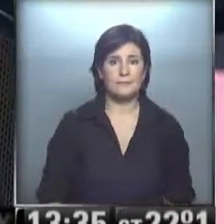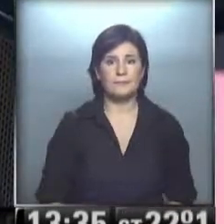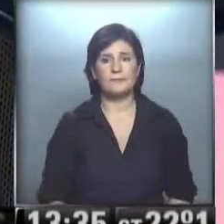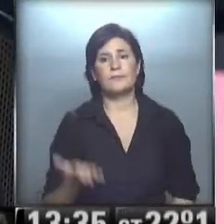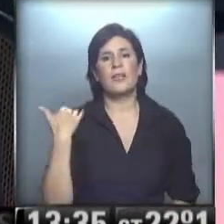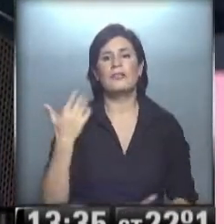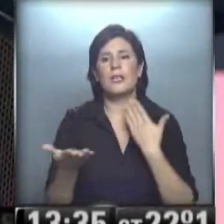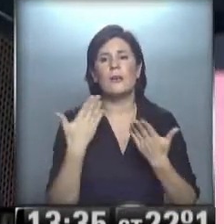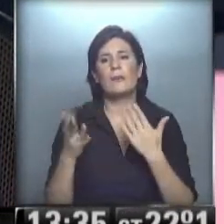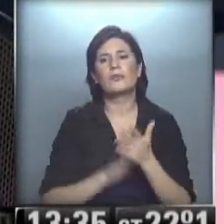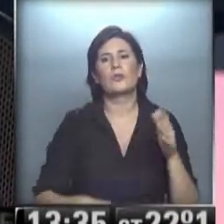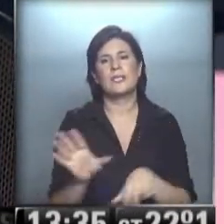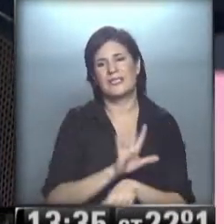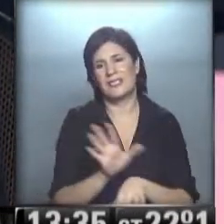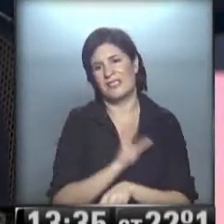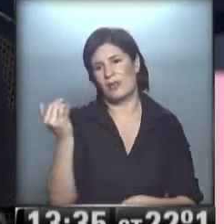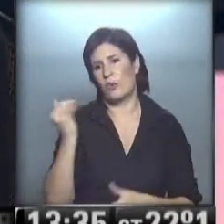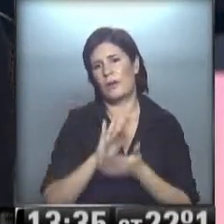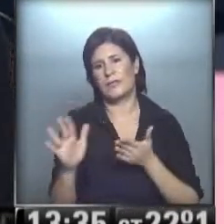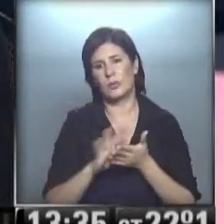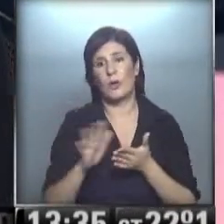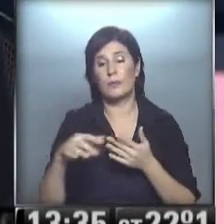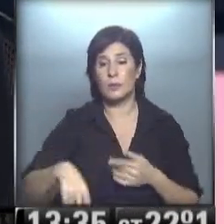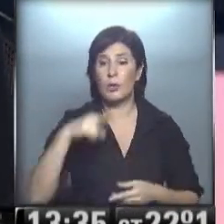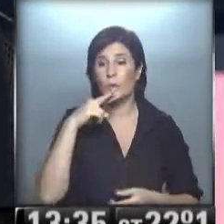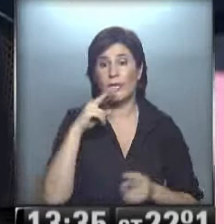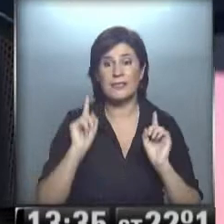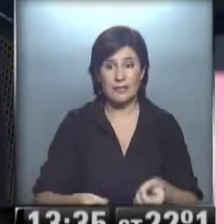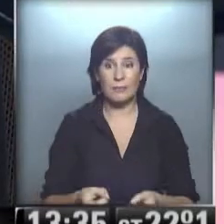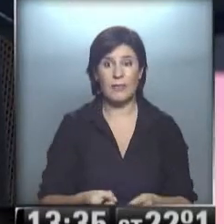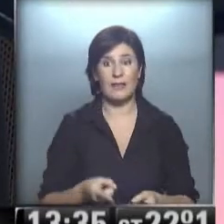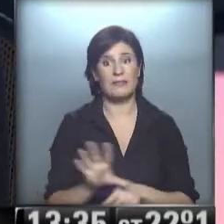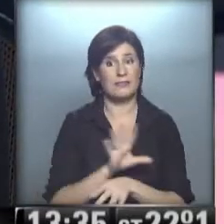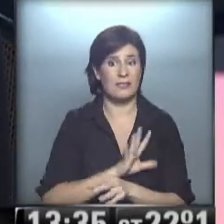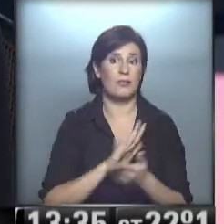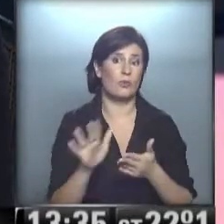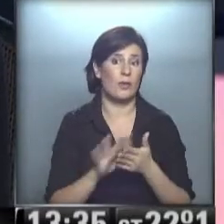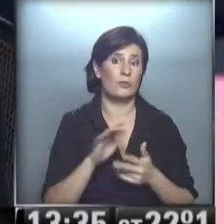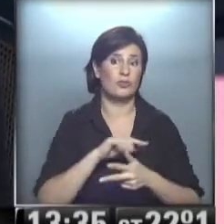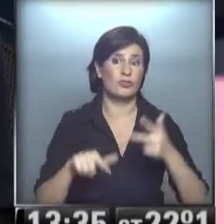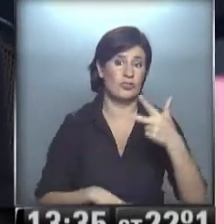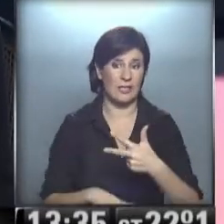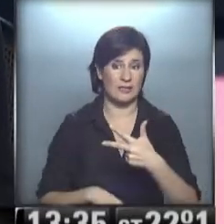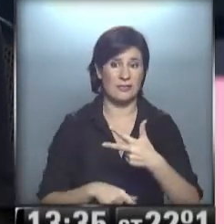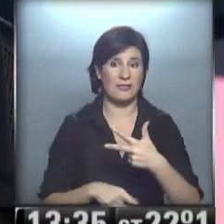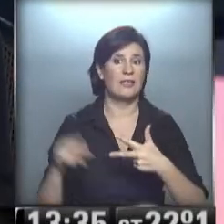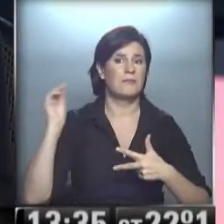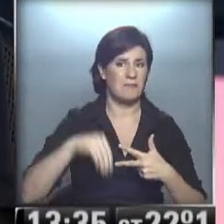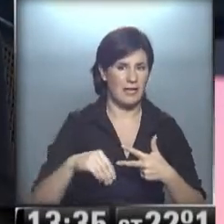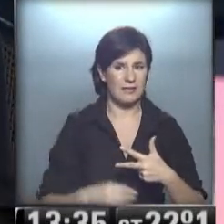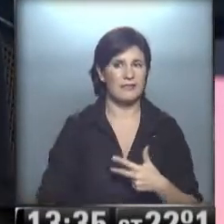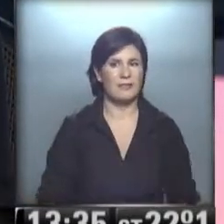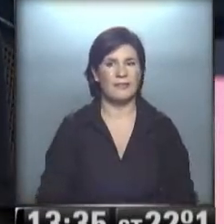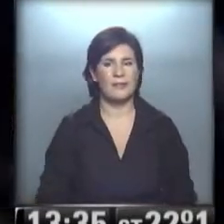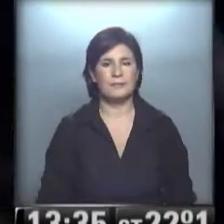Ayer hablábamos de cine porque es jueves, típico día de estreno, pero hoy viernes también hay estrenos. Hay tres estrenos más para sumar a esta